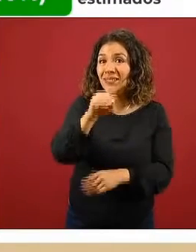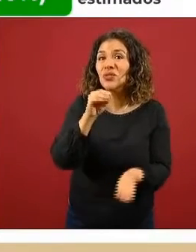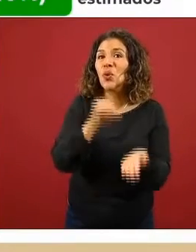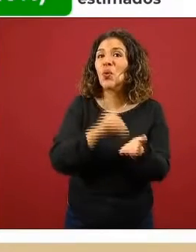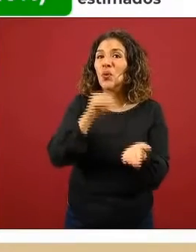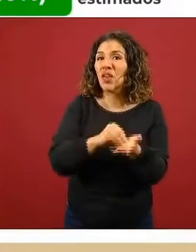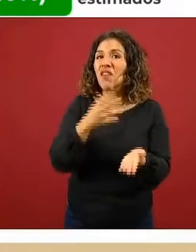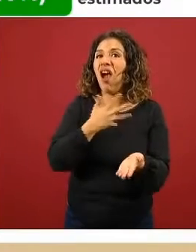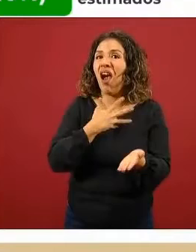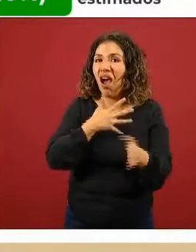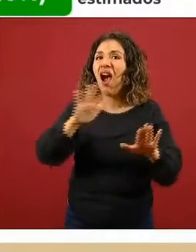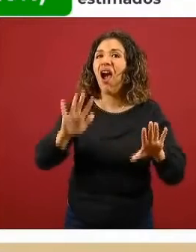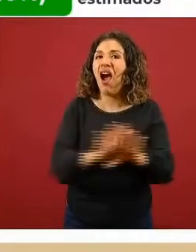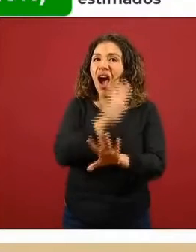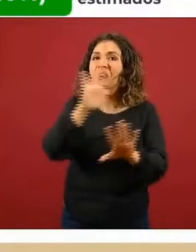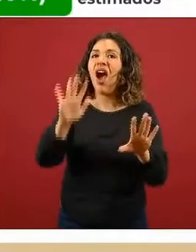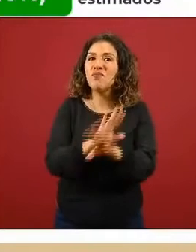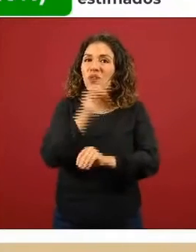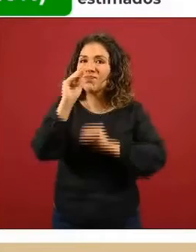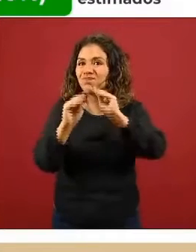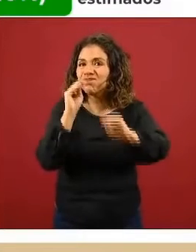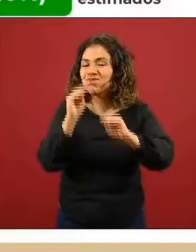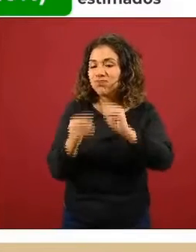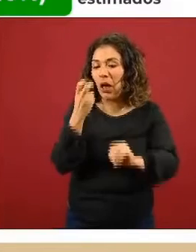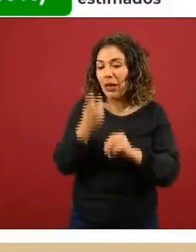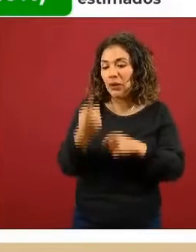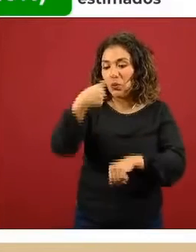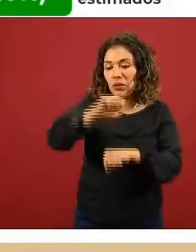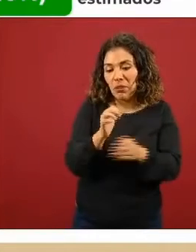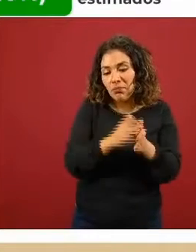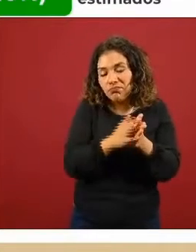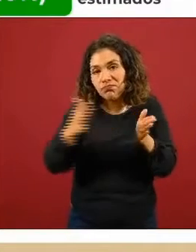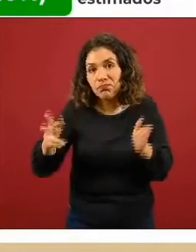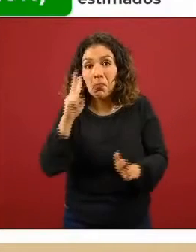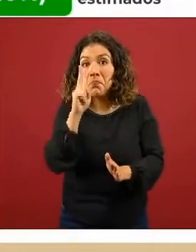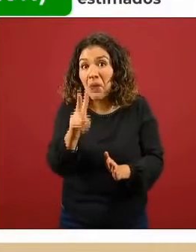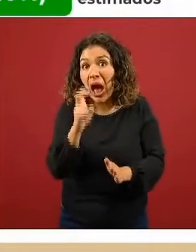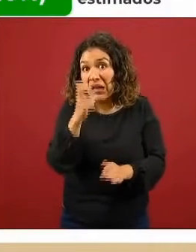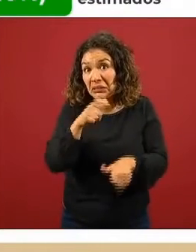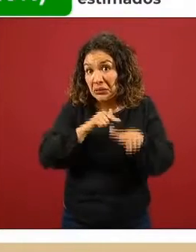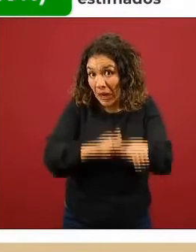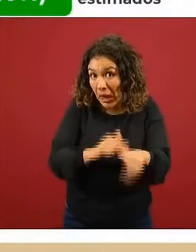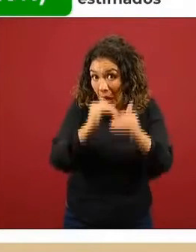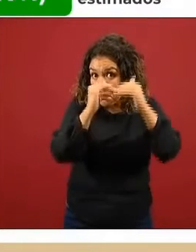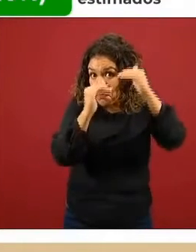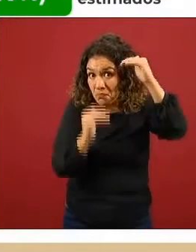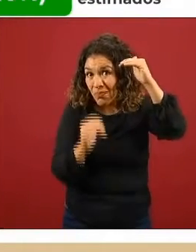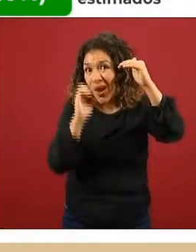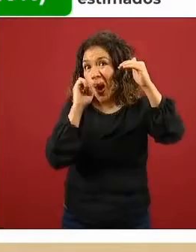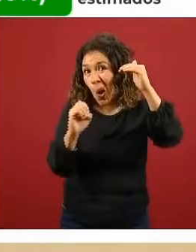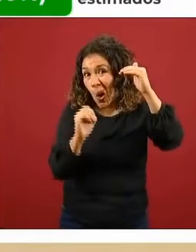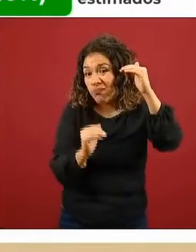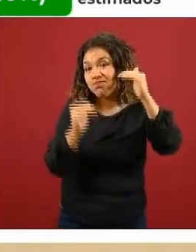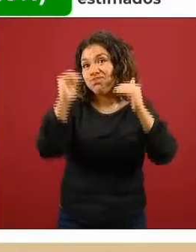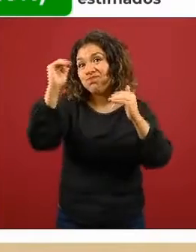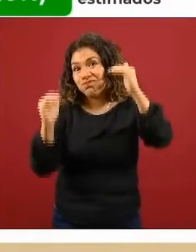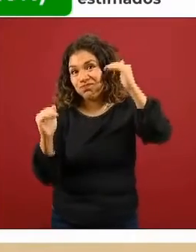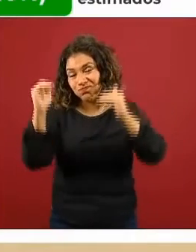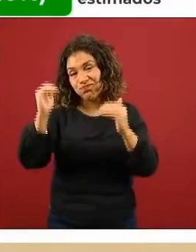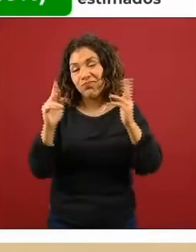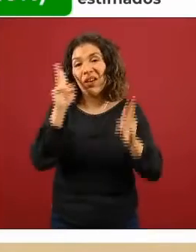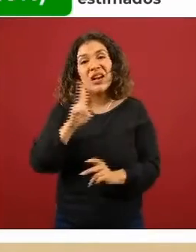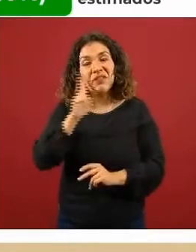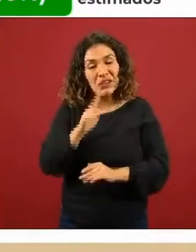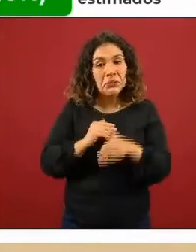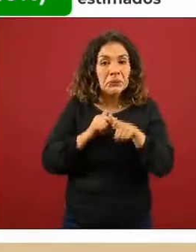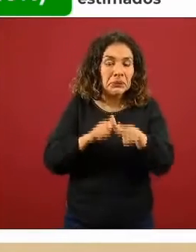va a estar moviendo, se va a estar construyendo durante esta semana. Veremos si esa tendencia descendente se mantiene al cierre de